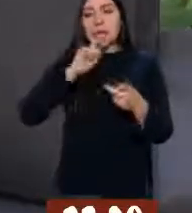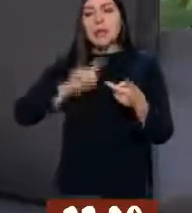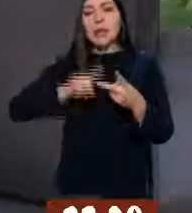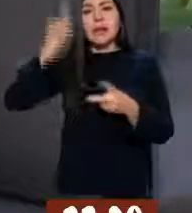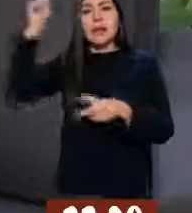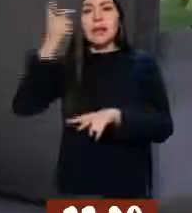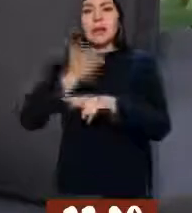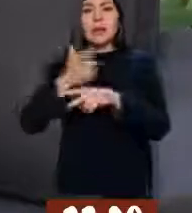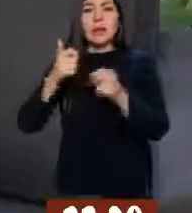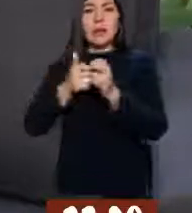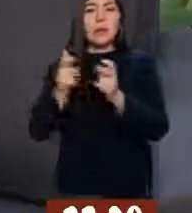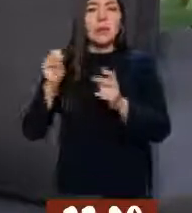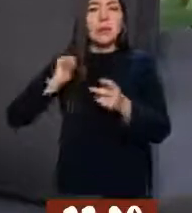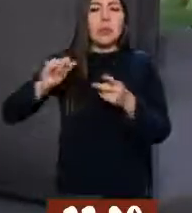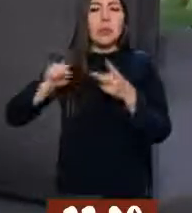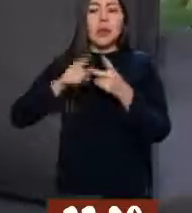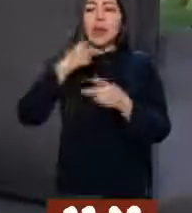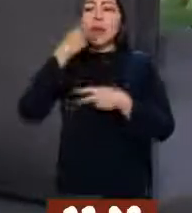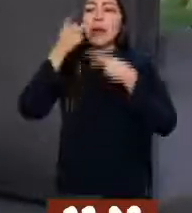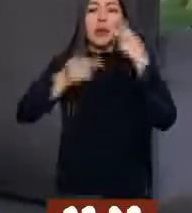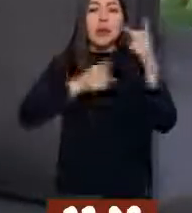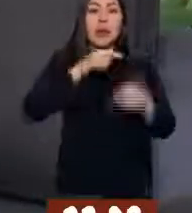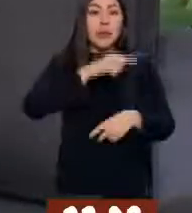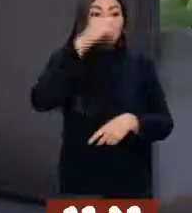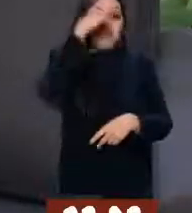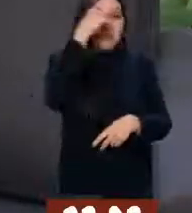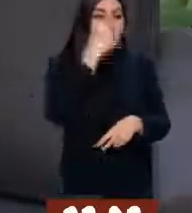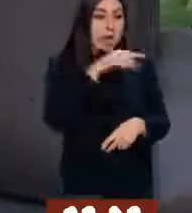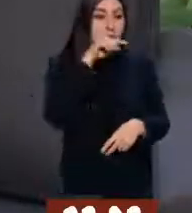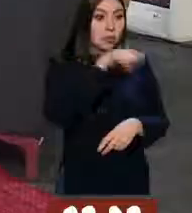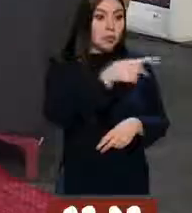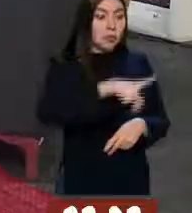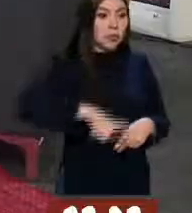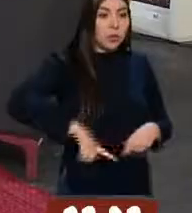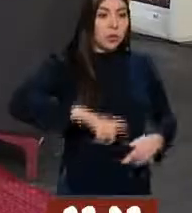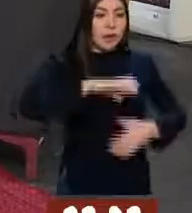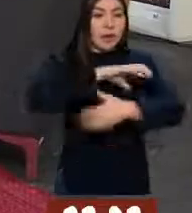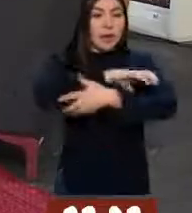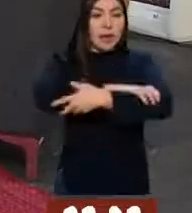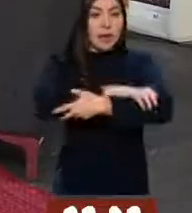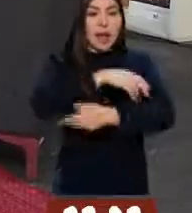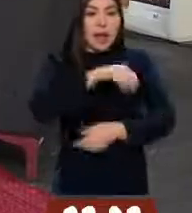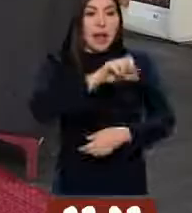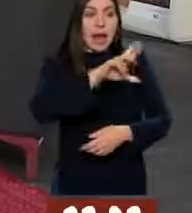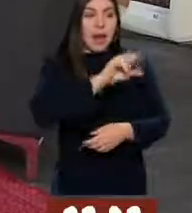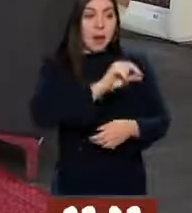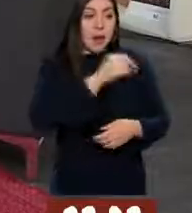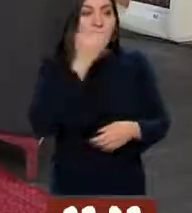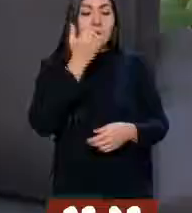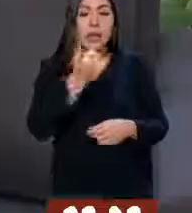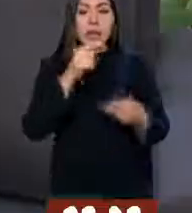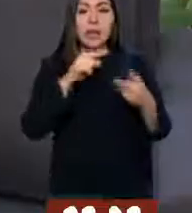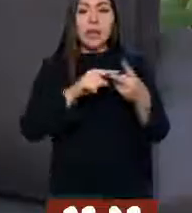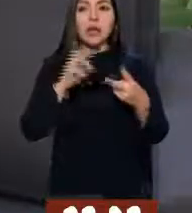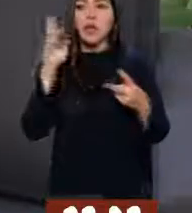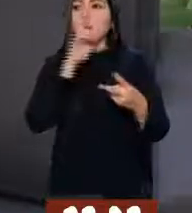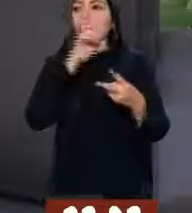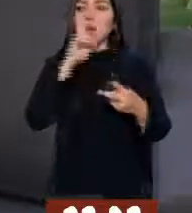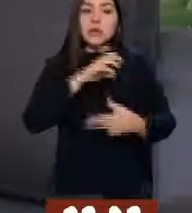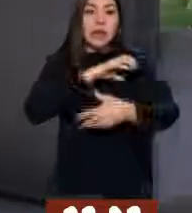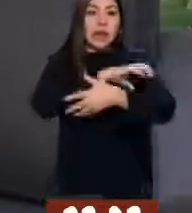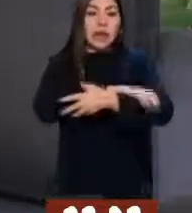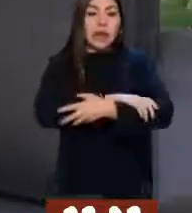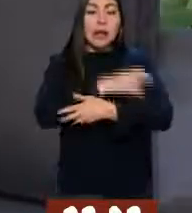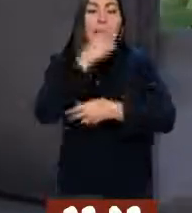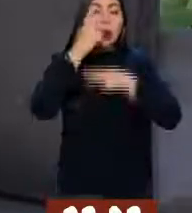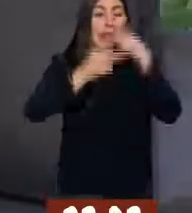Unidos. El señalar que el gobierno mexicano está vinculado con los narcos y el señalar que está vinculado con los rusos es